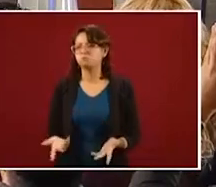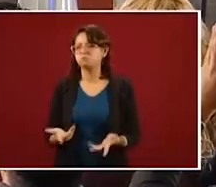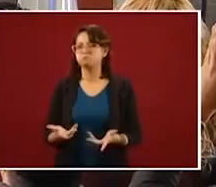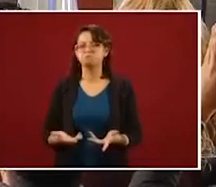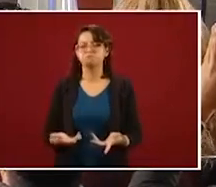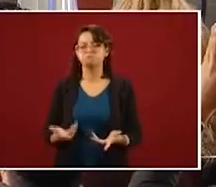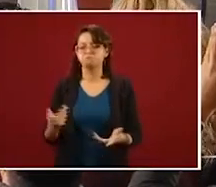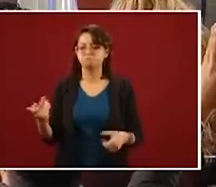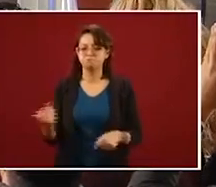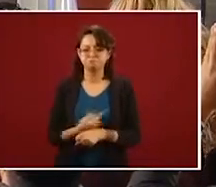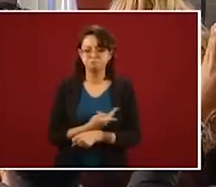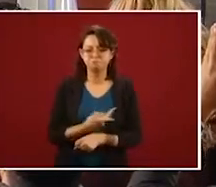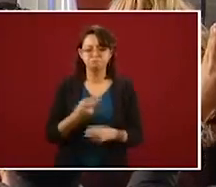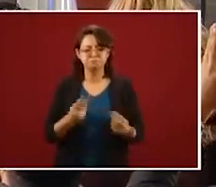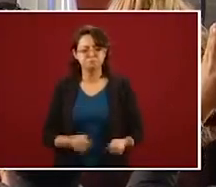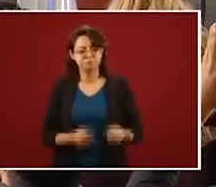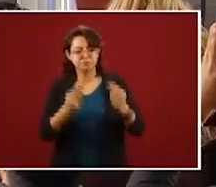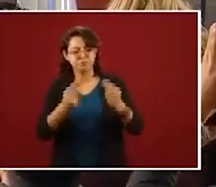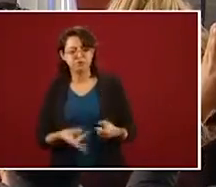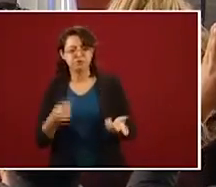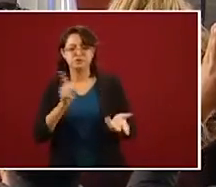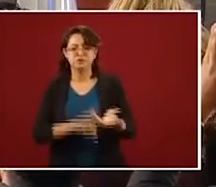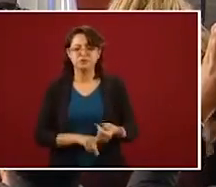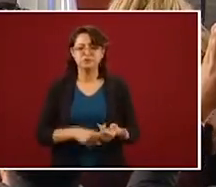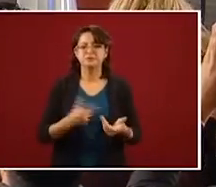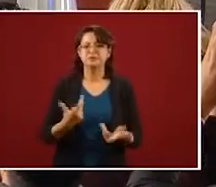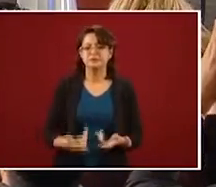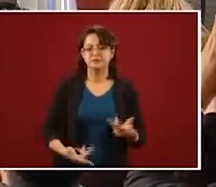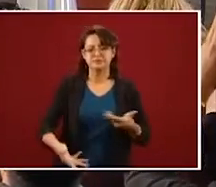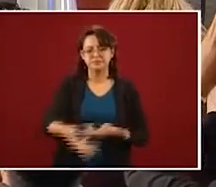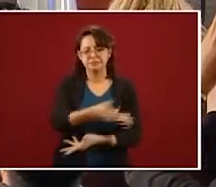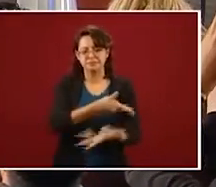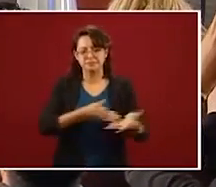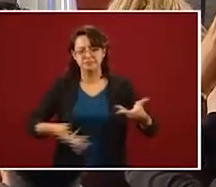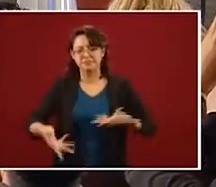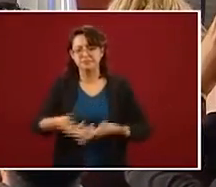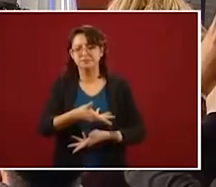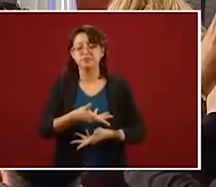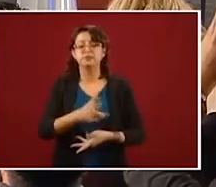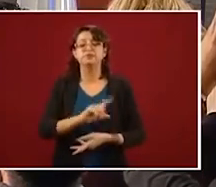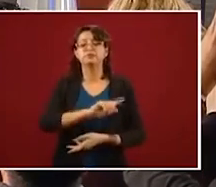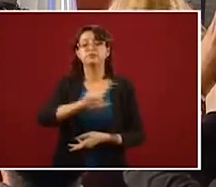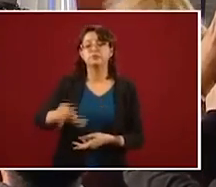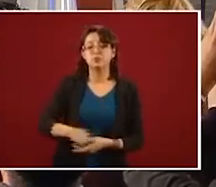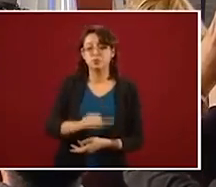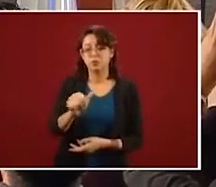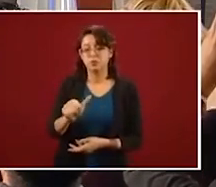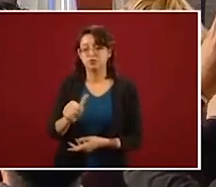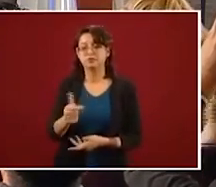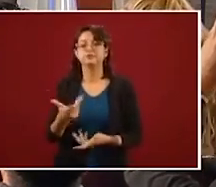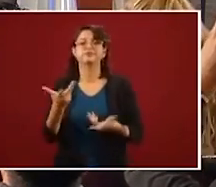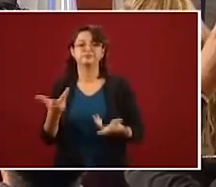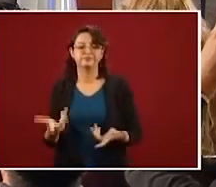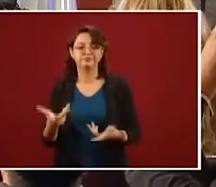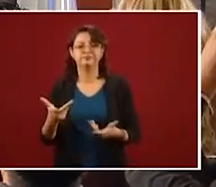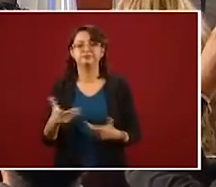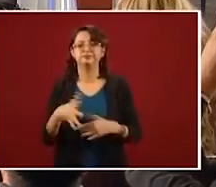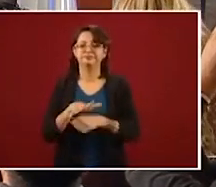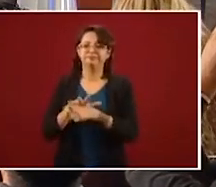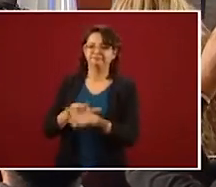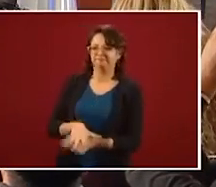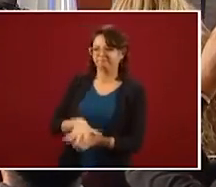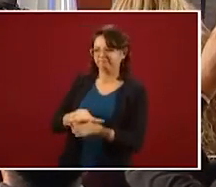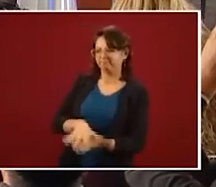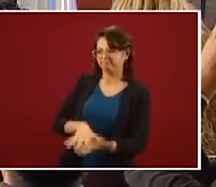de concentración del mercado y cómo eso puede llevar de manera directa a presiones por el